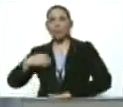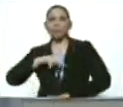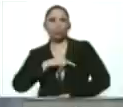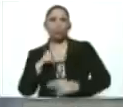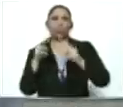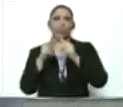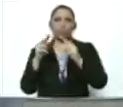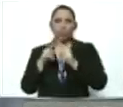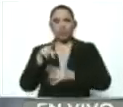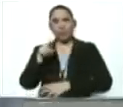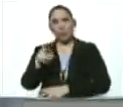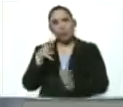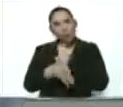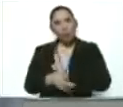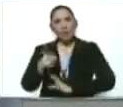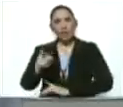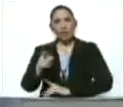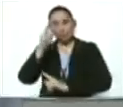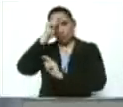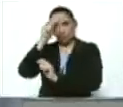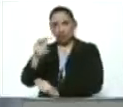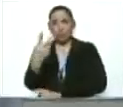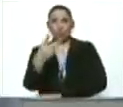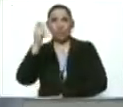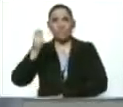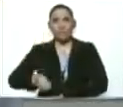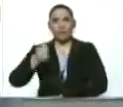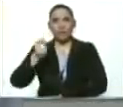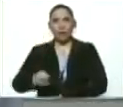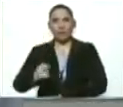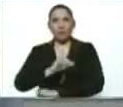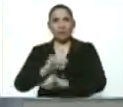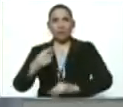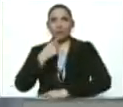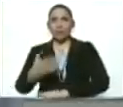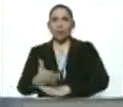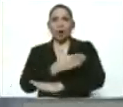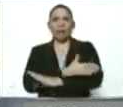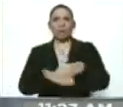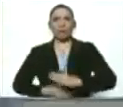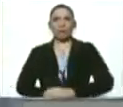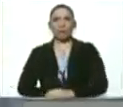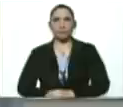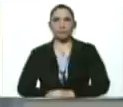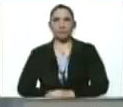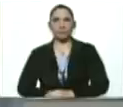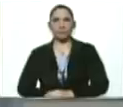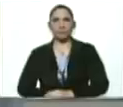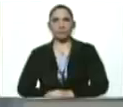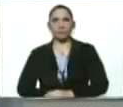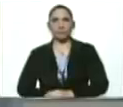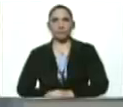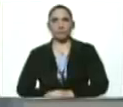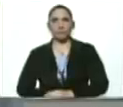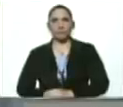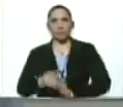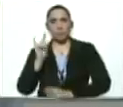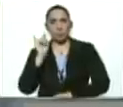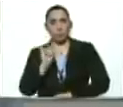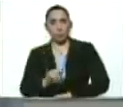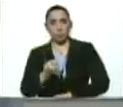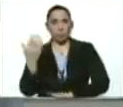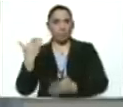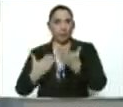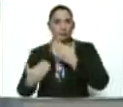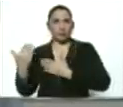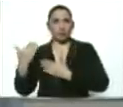hecho, designamos dos fiscales, lo dijimos ya en la comparecencia del lunes